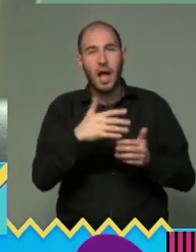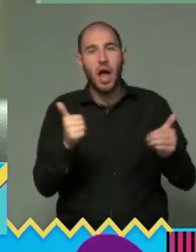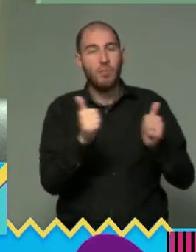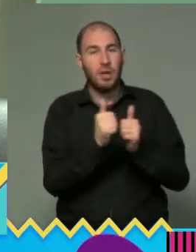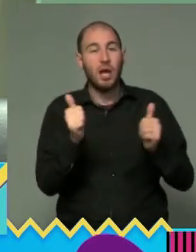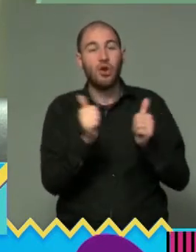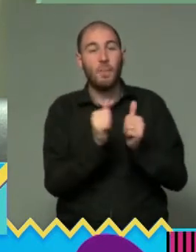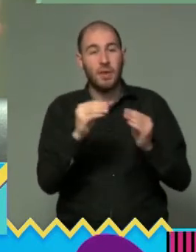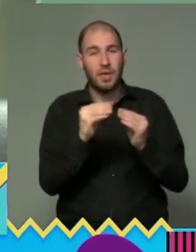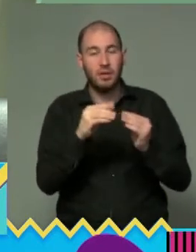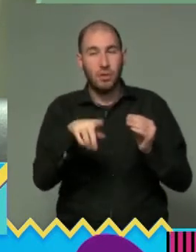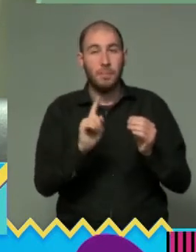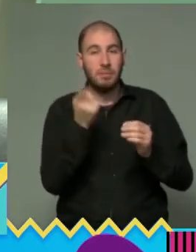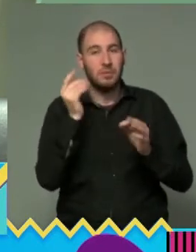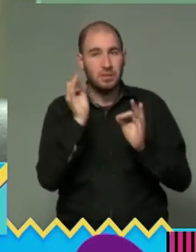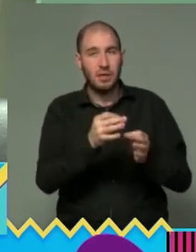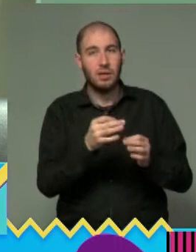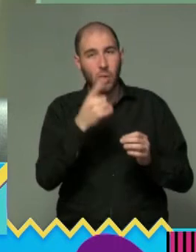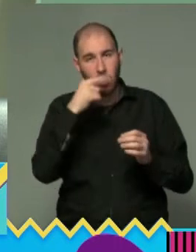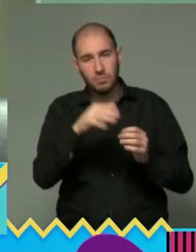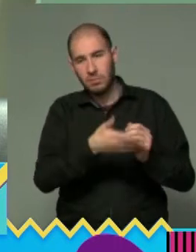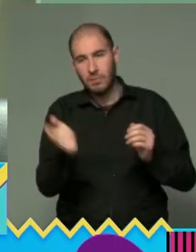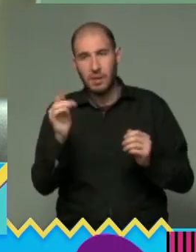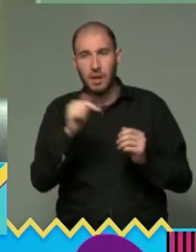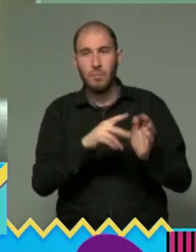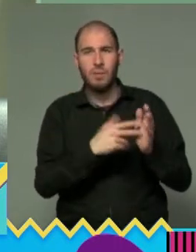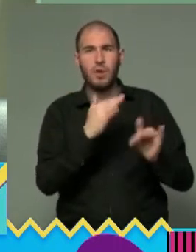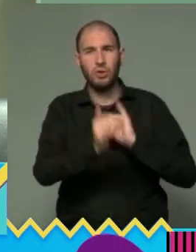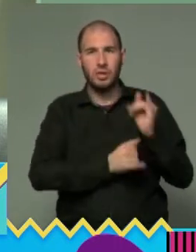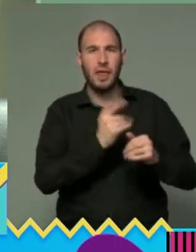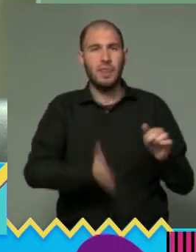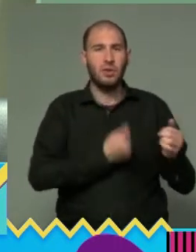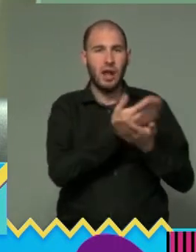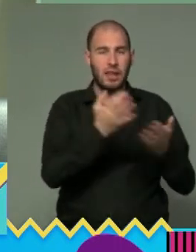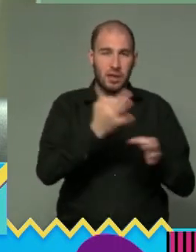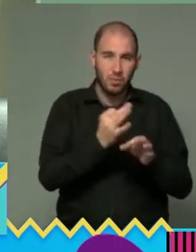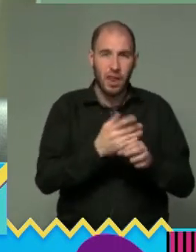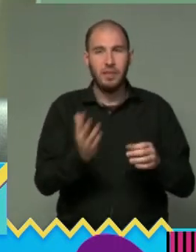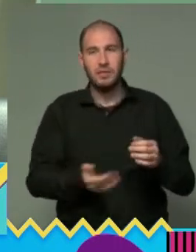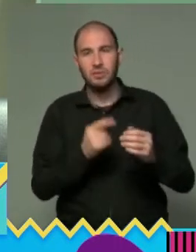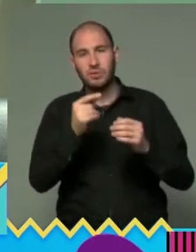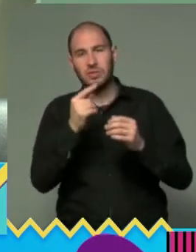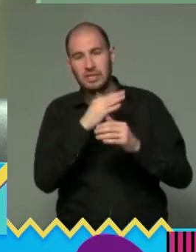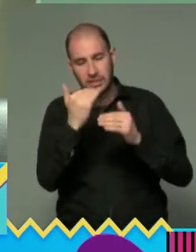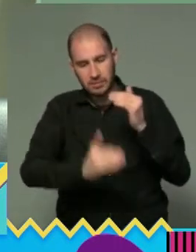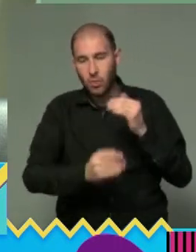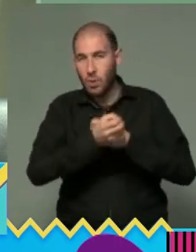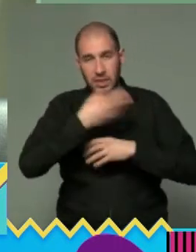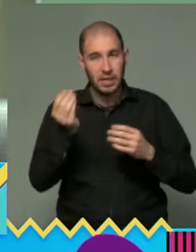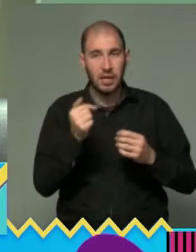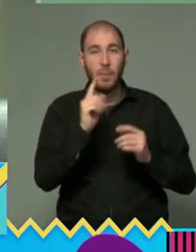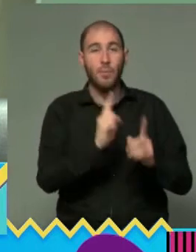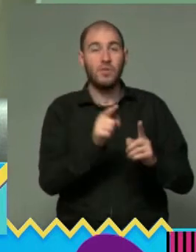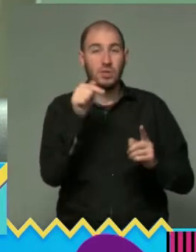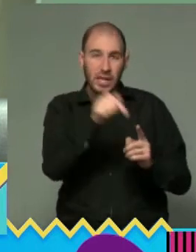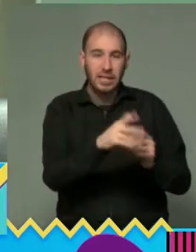que esa compañera somos los primeros en llegar, los últimos en irnos. Y ahí no tengo problema en hablar con el director general de escuela, con la dirección de línea, con quien sea, para que esa